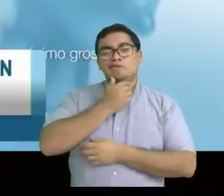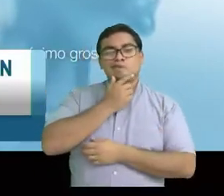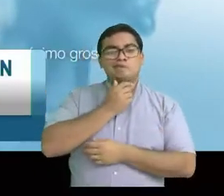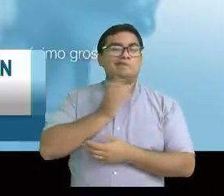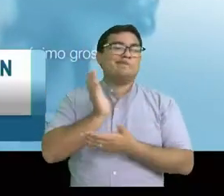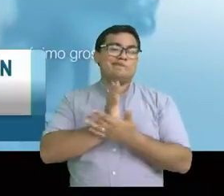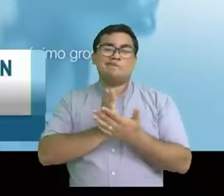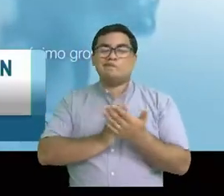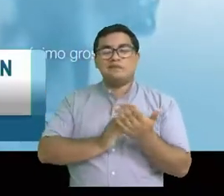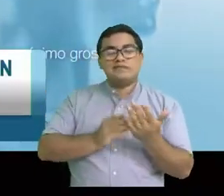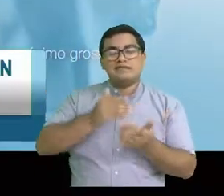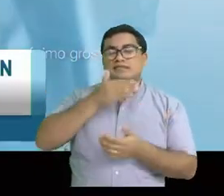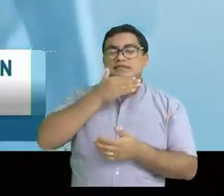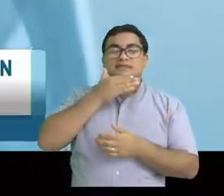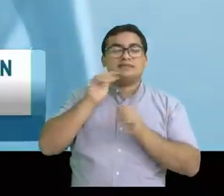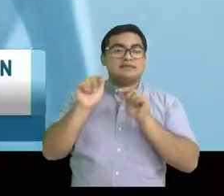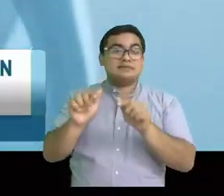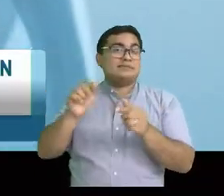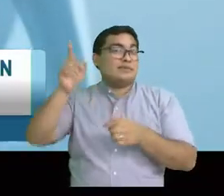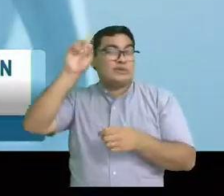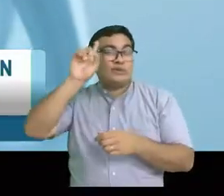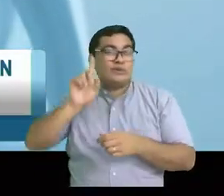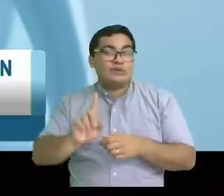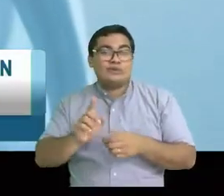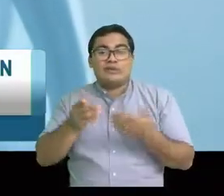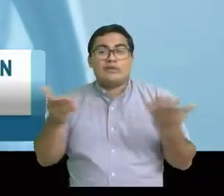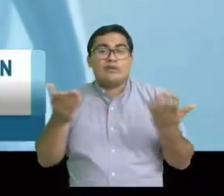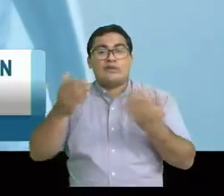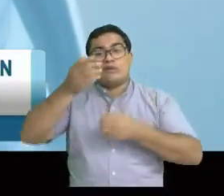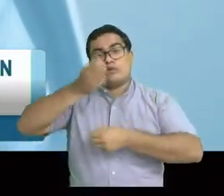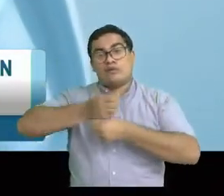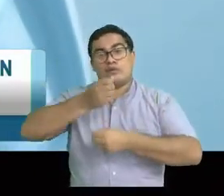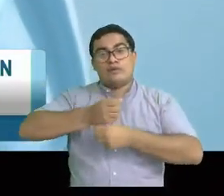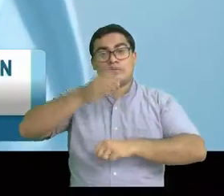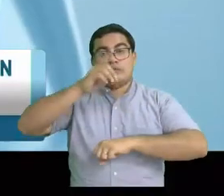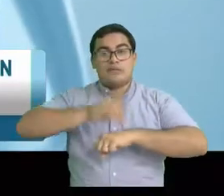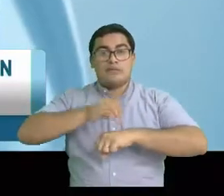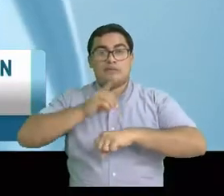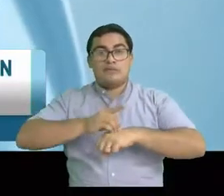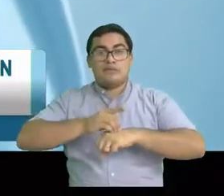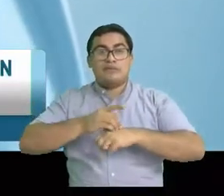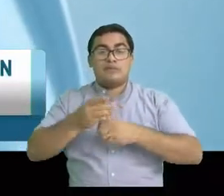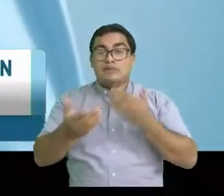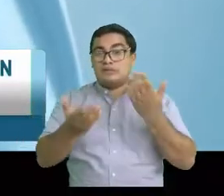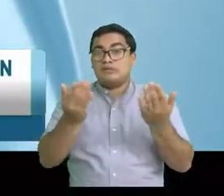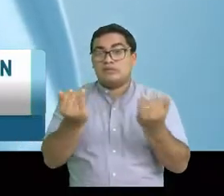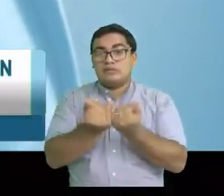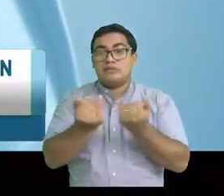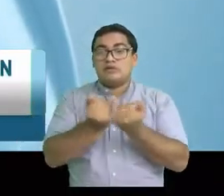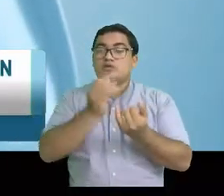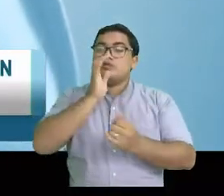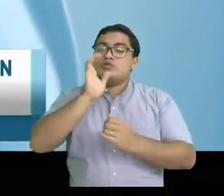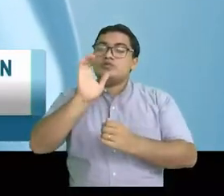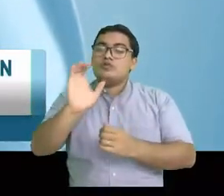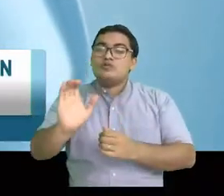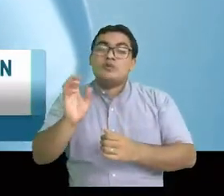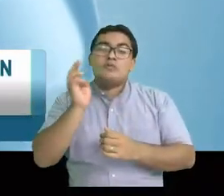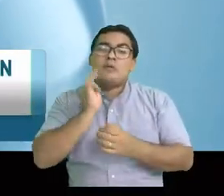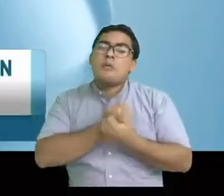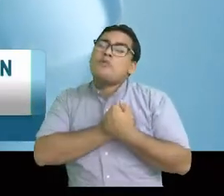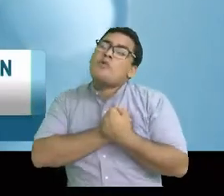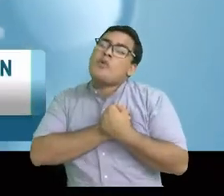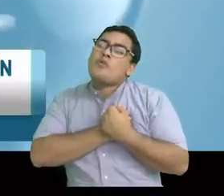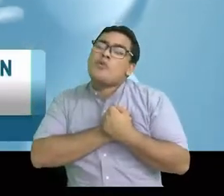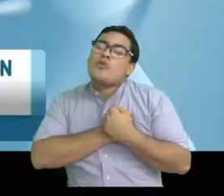bien. ¿Qué es? Ellos no saben. Entonces es el trabajo de nosotros decirles qué es. Se puede confundir también con los niños mimados. Hay niños que son únicos, por